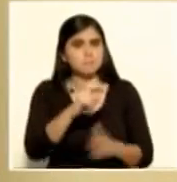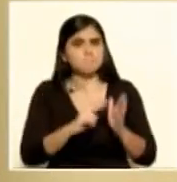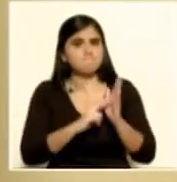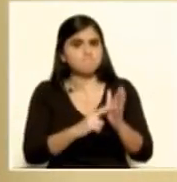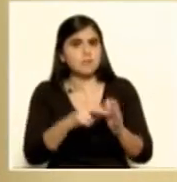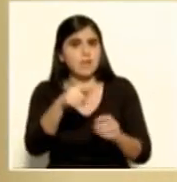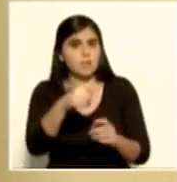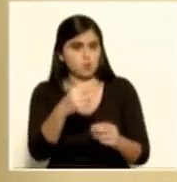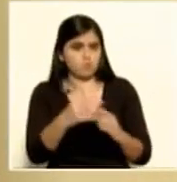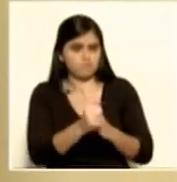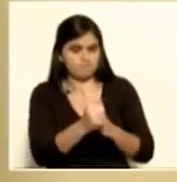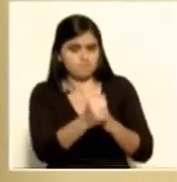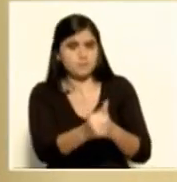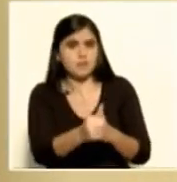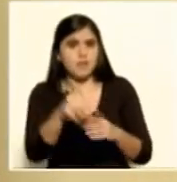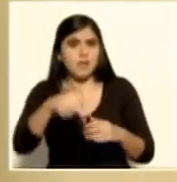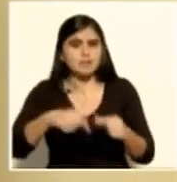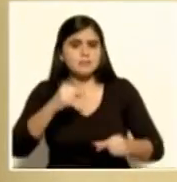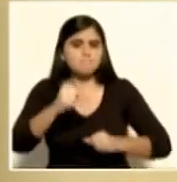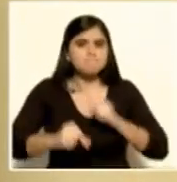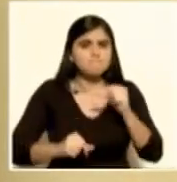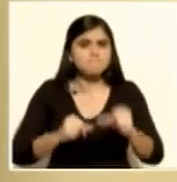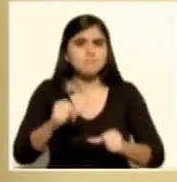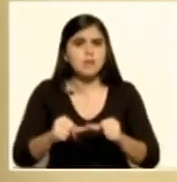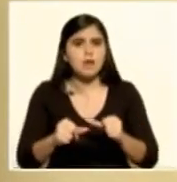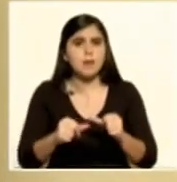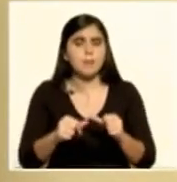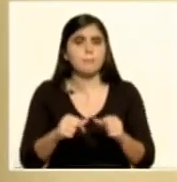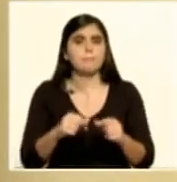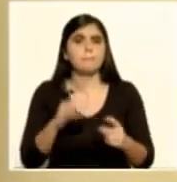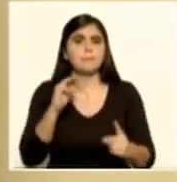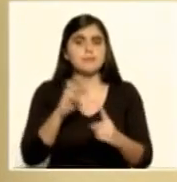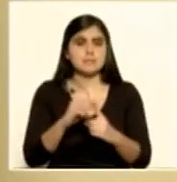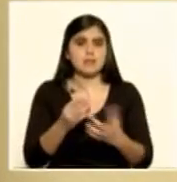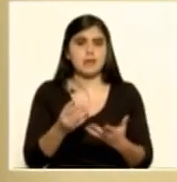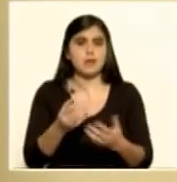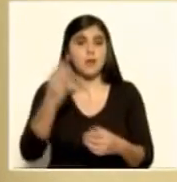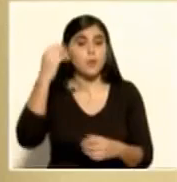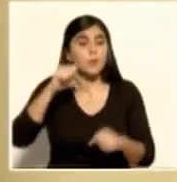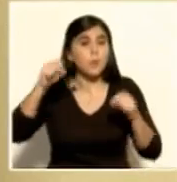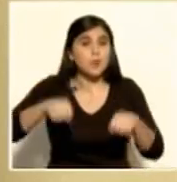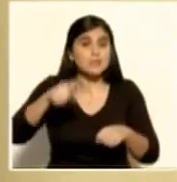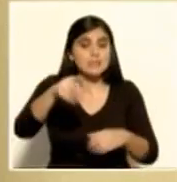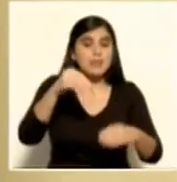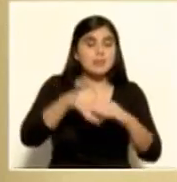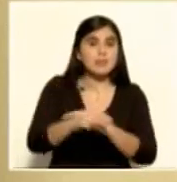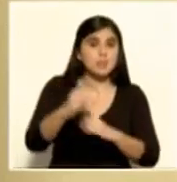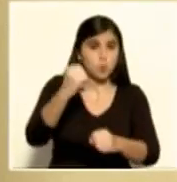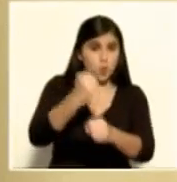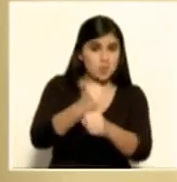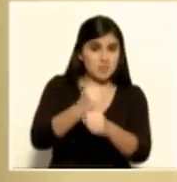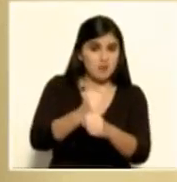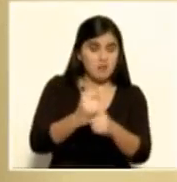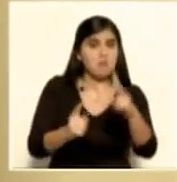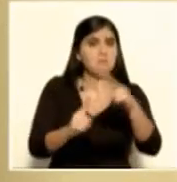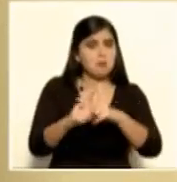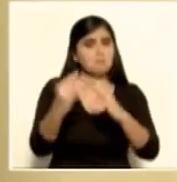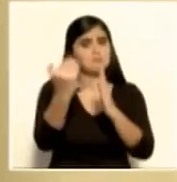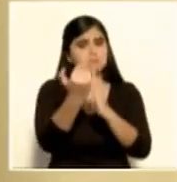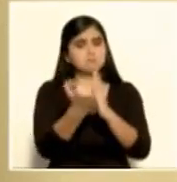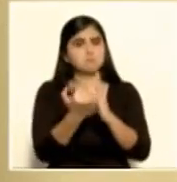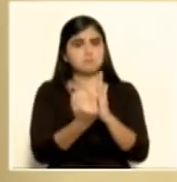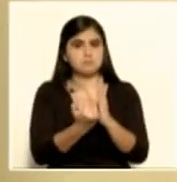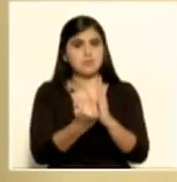de protocolos, en ese reforzamiento del mensaje, porque puede ser que dentro del lugar de trabajo apliquen protocolos y estén verificando